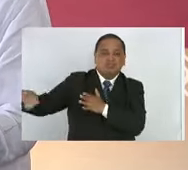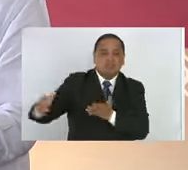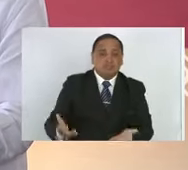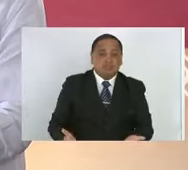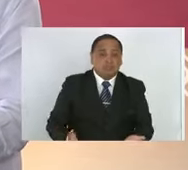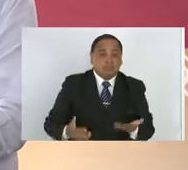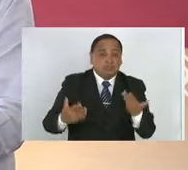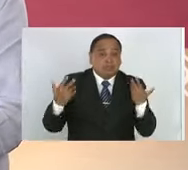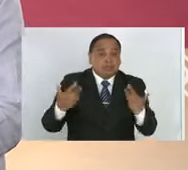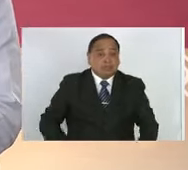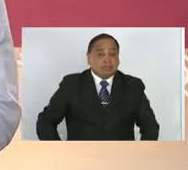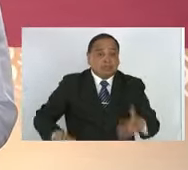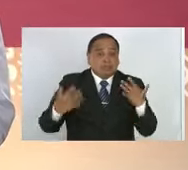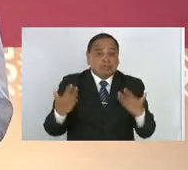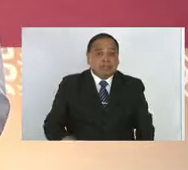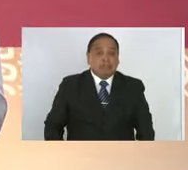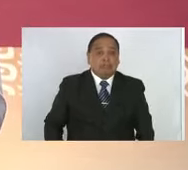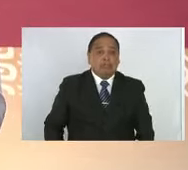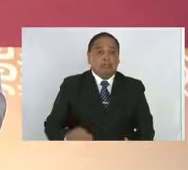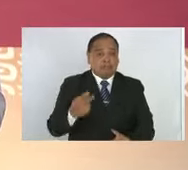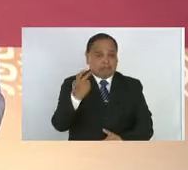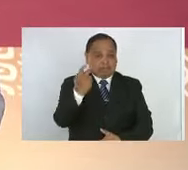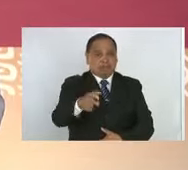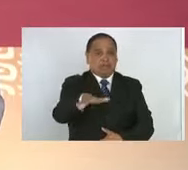Esto en la UNAM